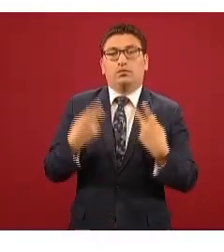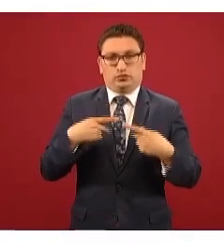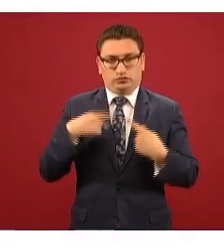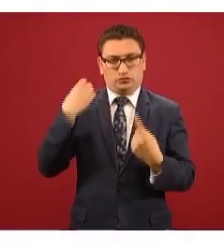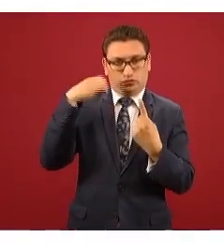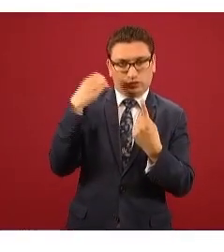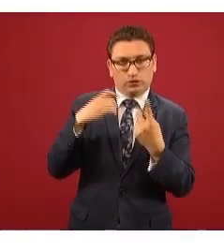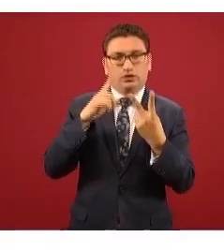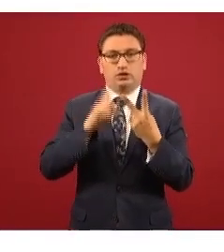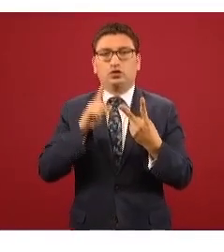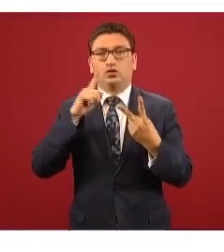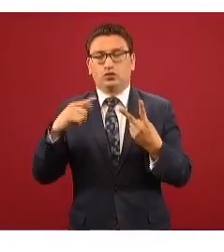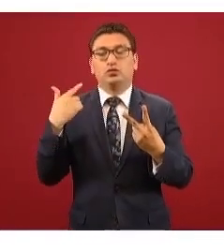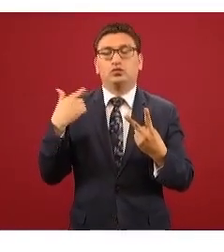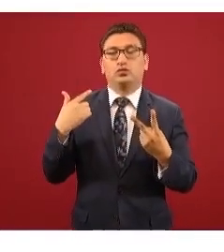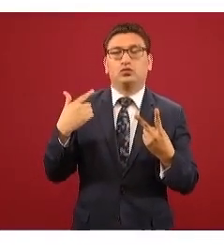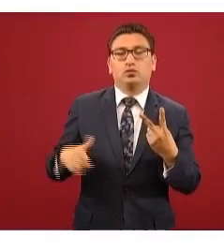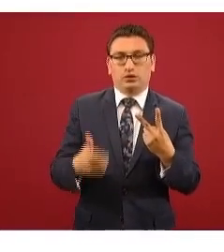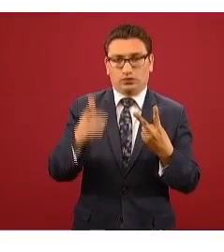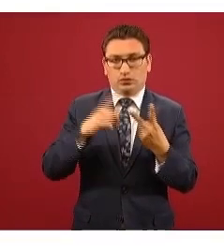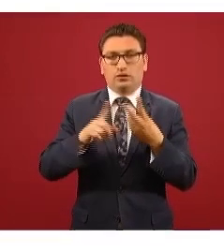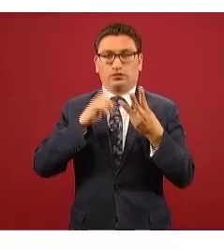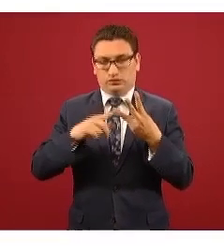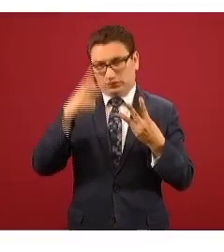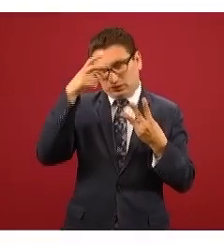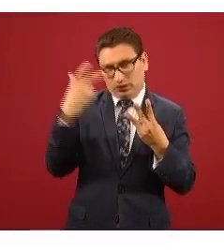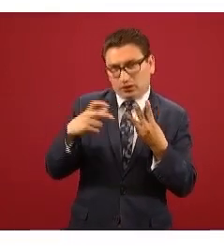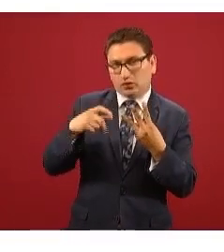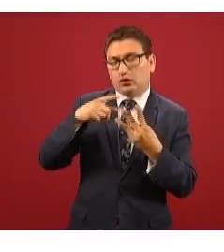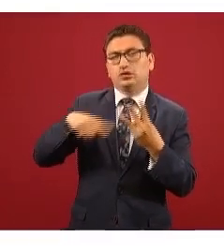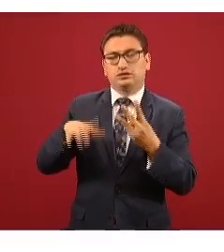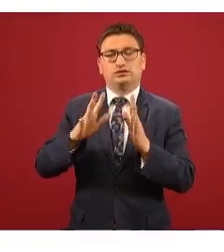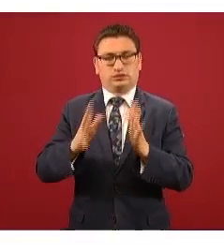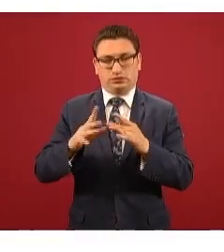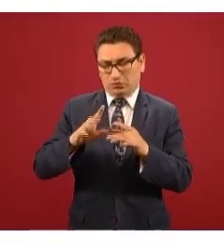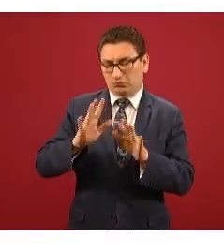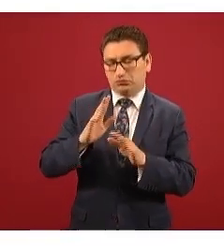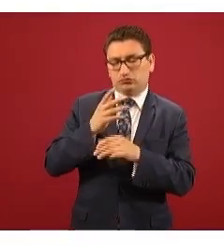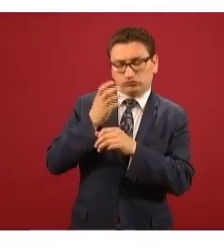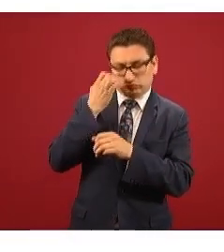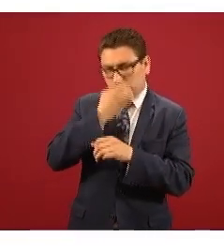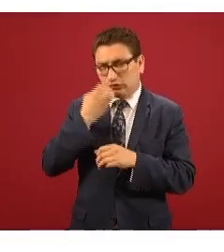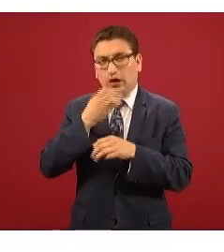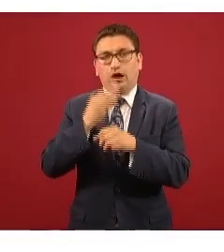Oaxaca, una persona en Guanajuato y una persona en Hidalgo que fueron ya descartadas y tenemos una persona en